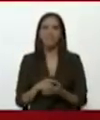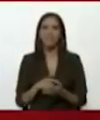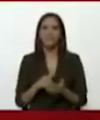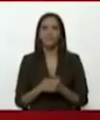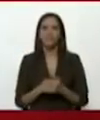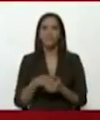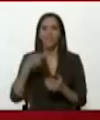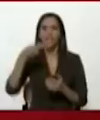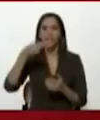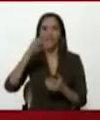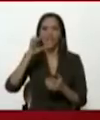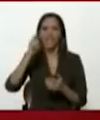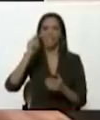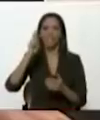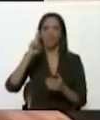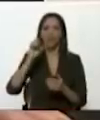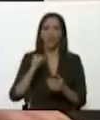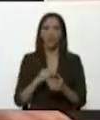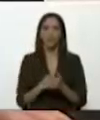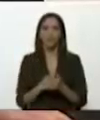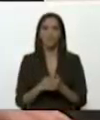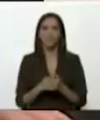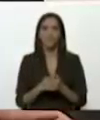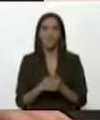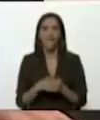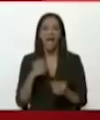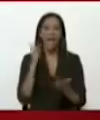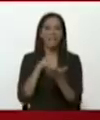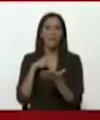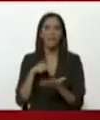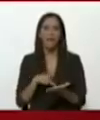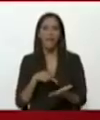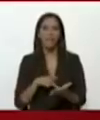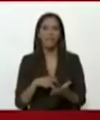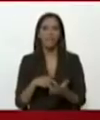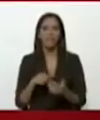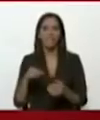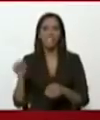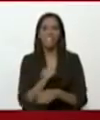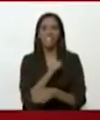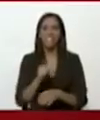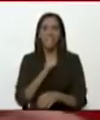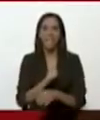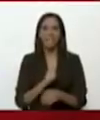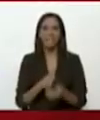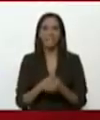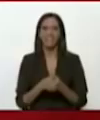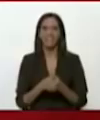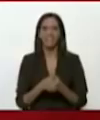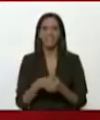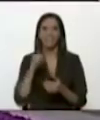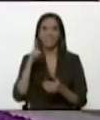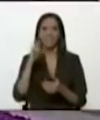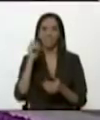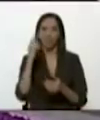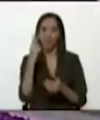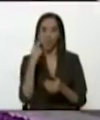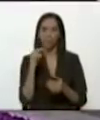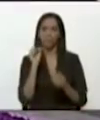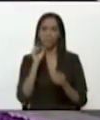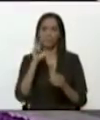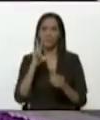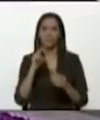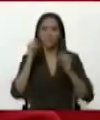Pereira. Activo y en la Héctor pista. Héctor Pereira anda por ahí. ¿Ustedes escuchan Salsa Caribe 102.3? No invita a su programa, por